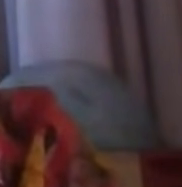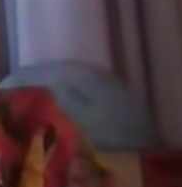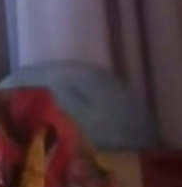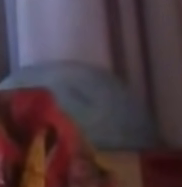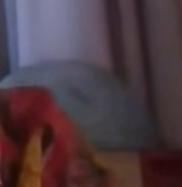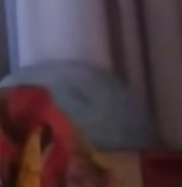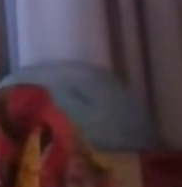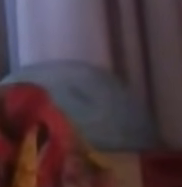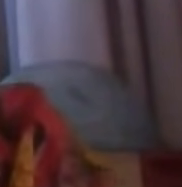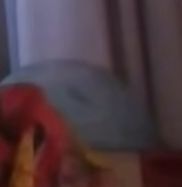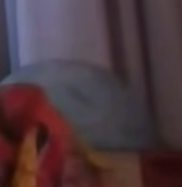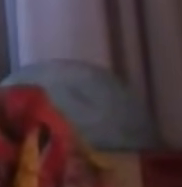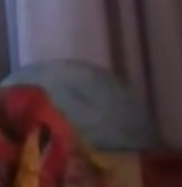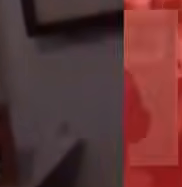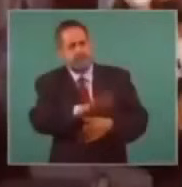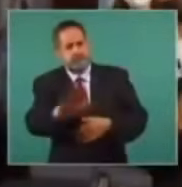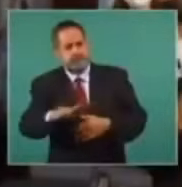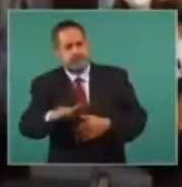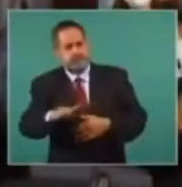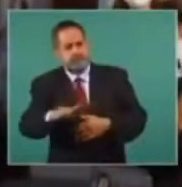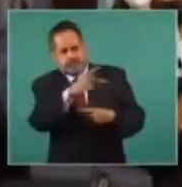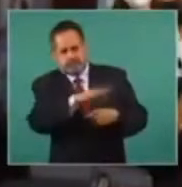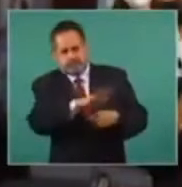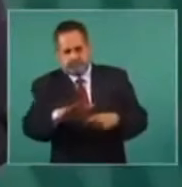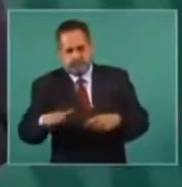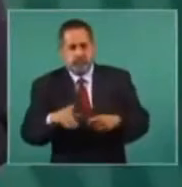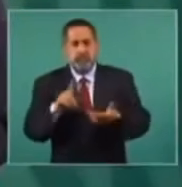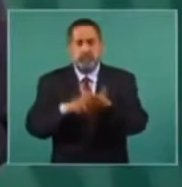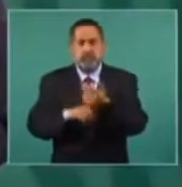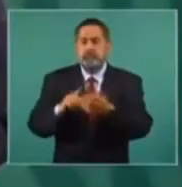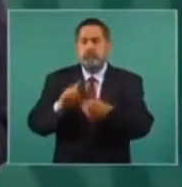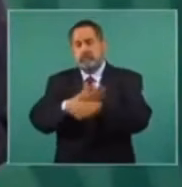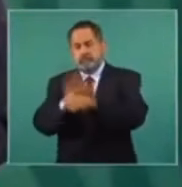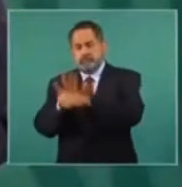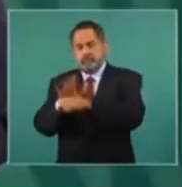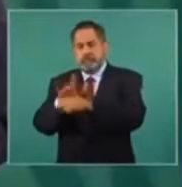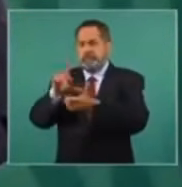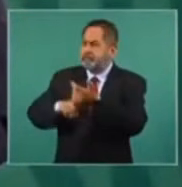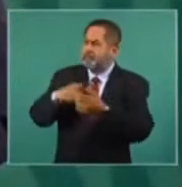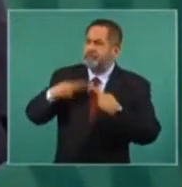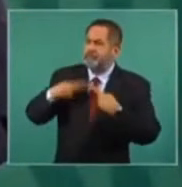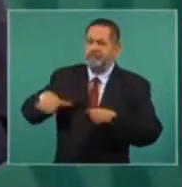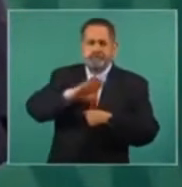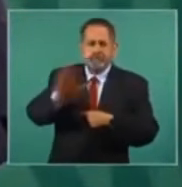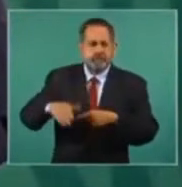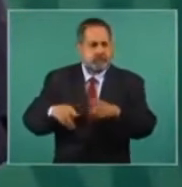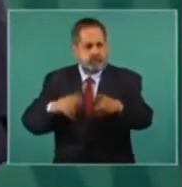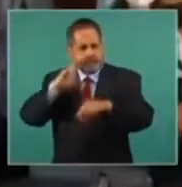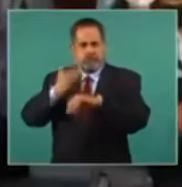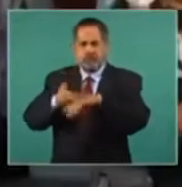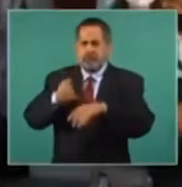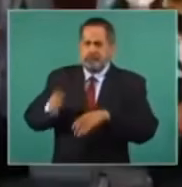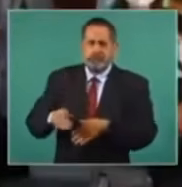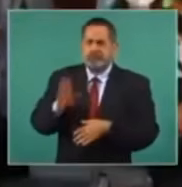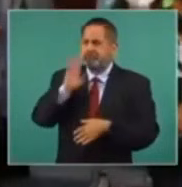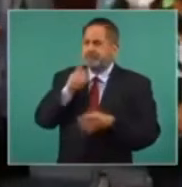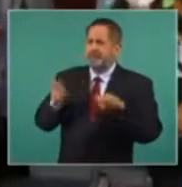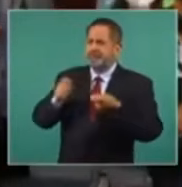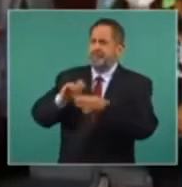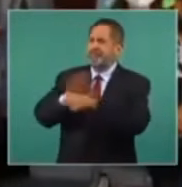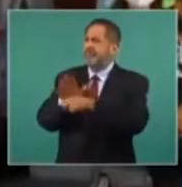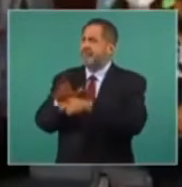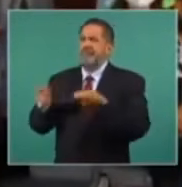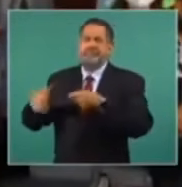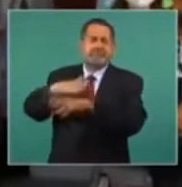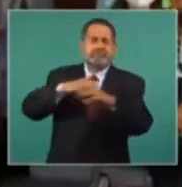esta entrevista de 17 minutos con el presidente Nicolás Maduro de Jorge Ramos, en la cual yo invito totalmente porque creo que se